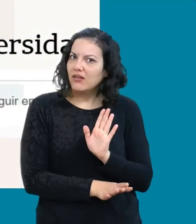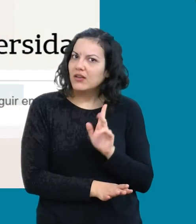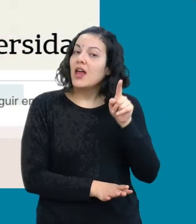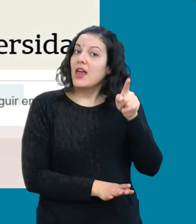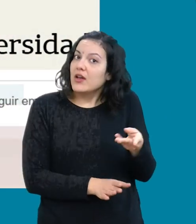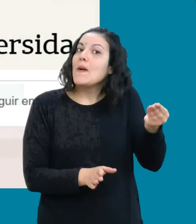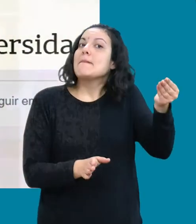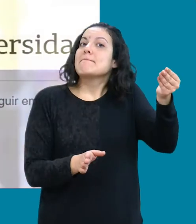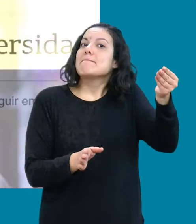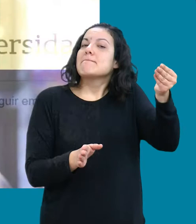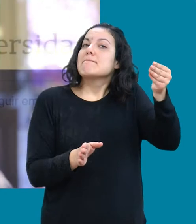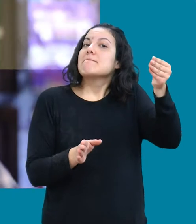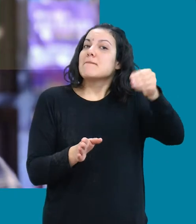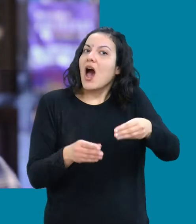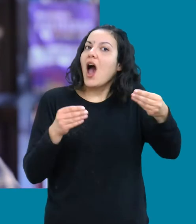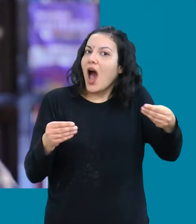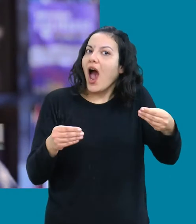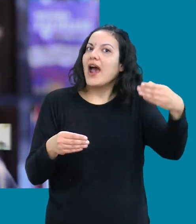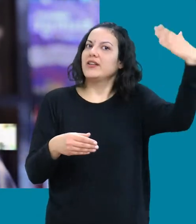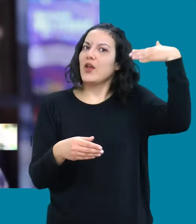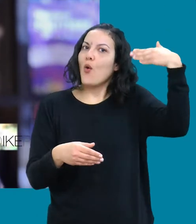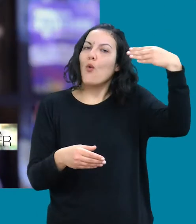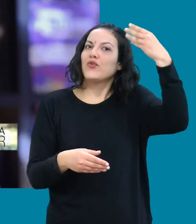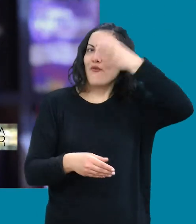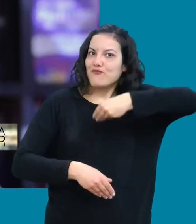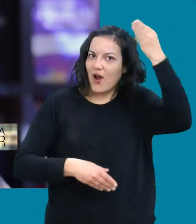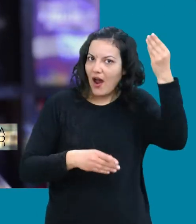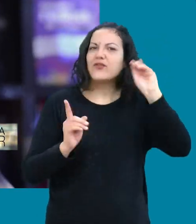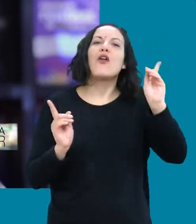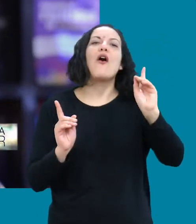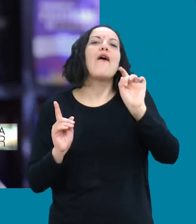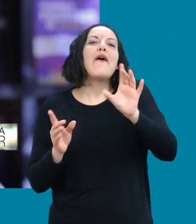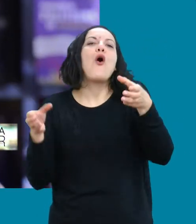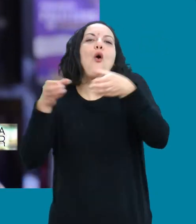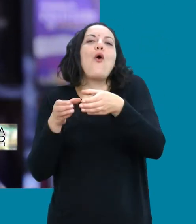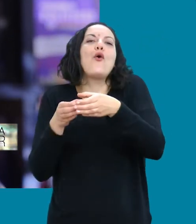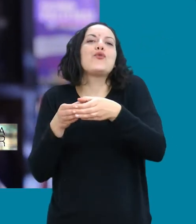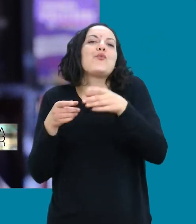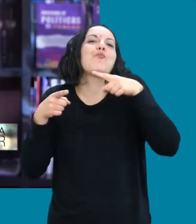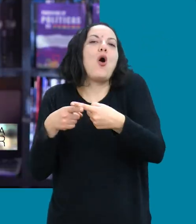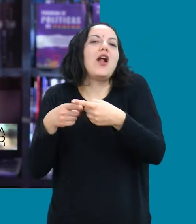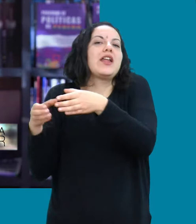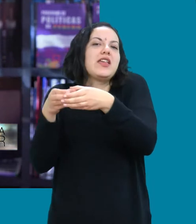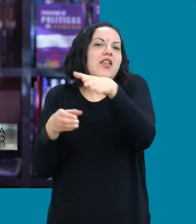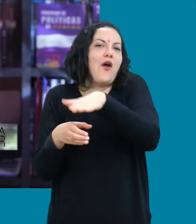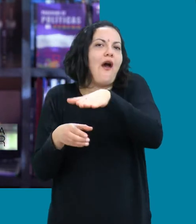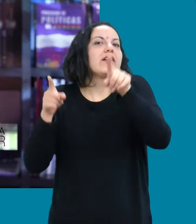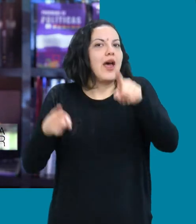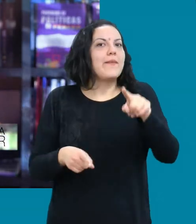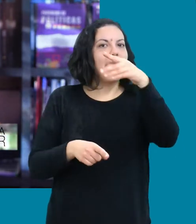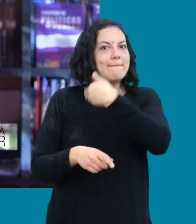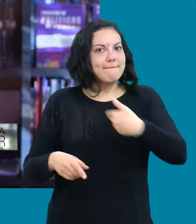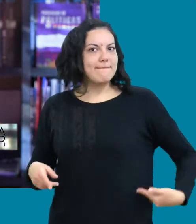Esto, además, convertido en discurso oficial, no tanto a través de los funcionarios políticos del sector, sino a través del propio